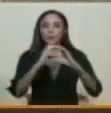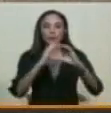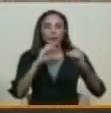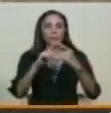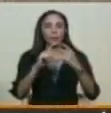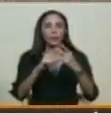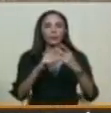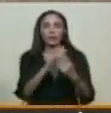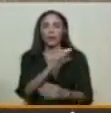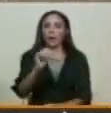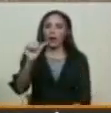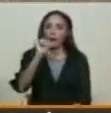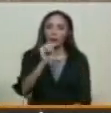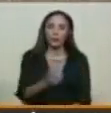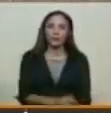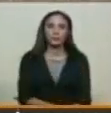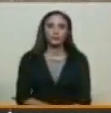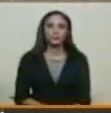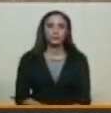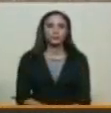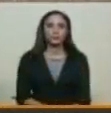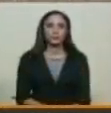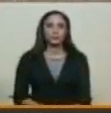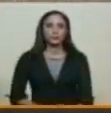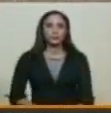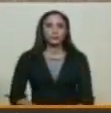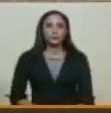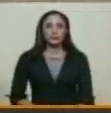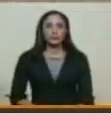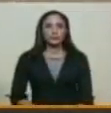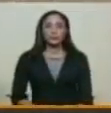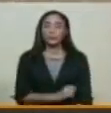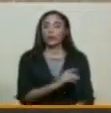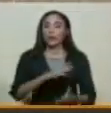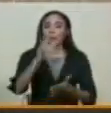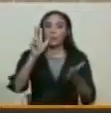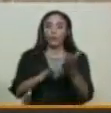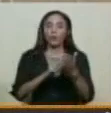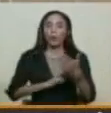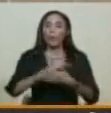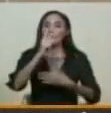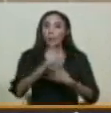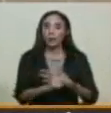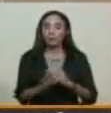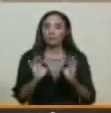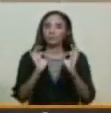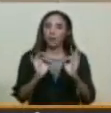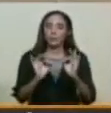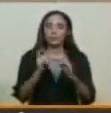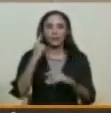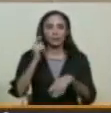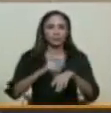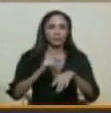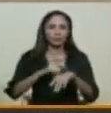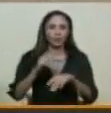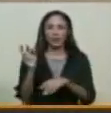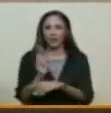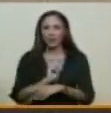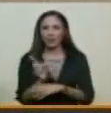el tema del agua. Ha aprobado el presidente un plan especial para la recuperación en tiempo